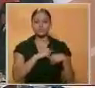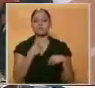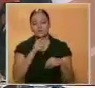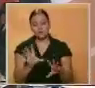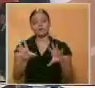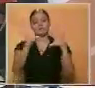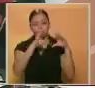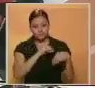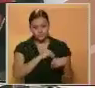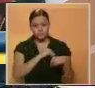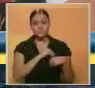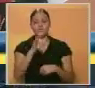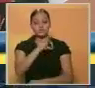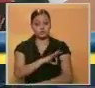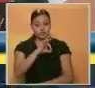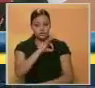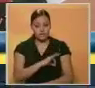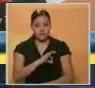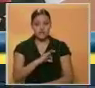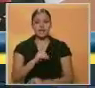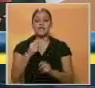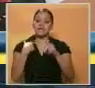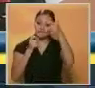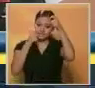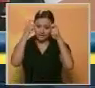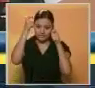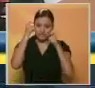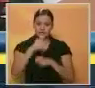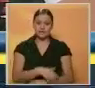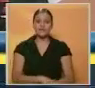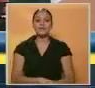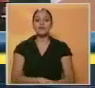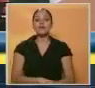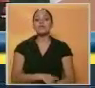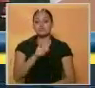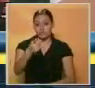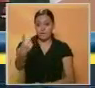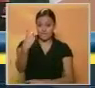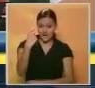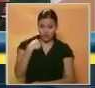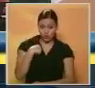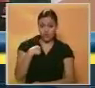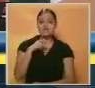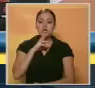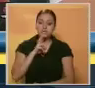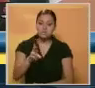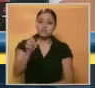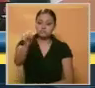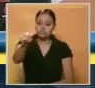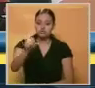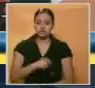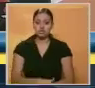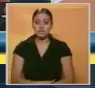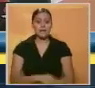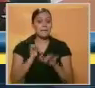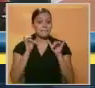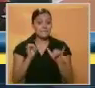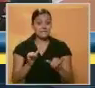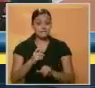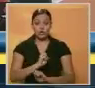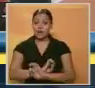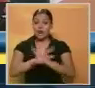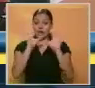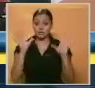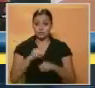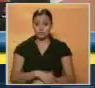he reconocido la vocación social del régimen de Chávez. Si usted lo que me pregunta es eso, yo se lo contesto con la misma